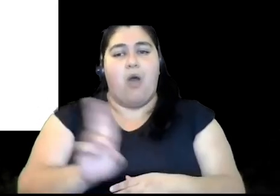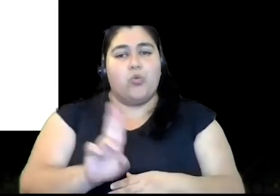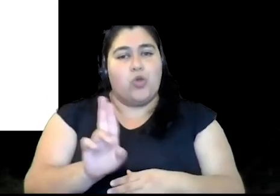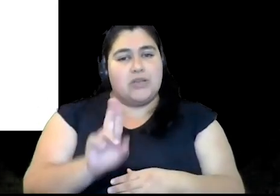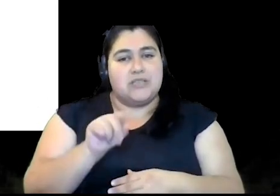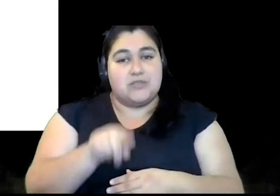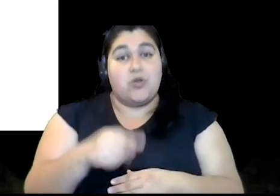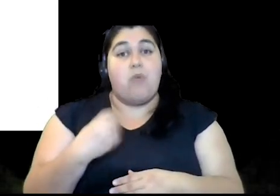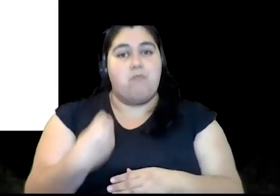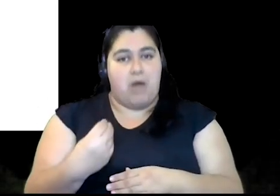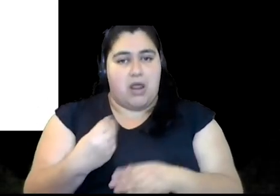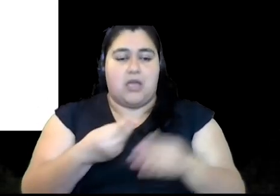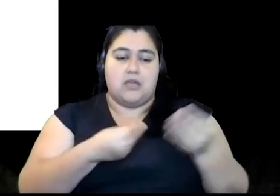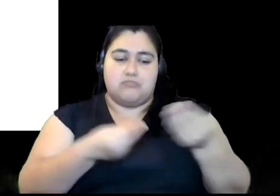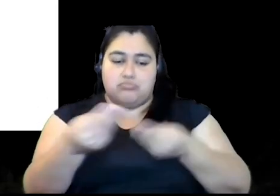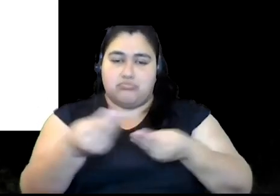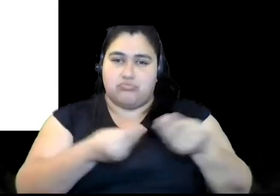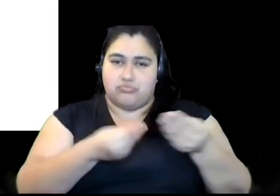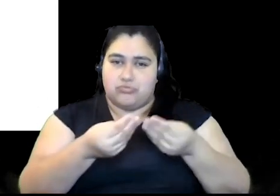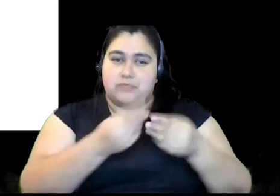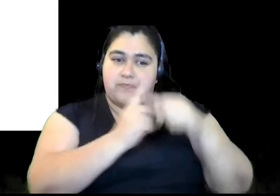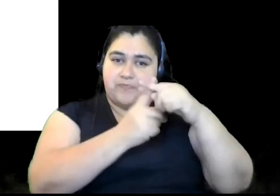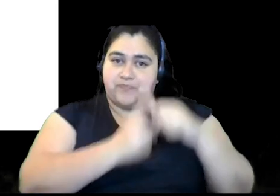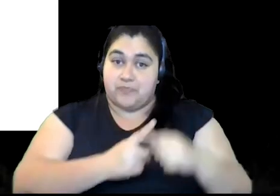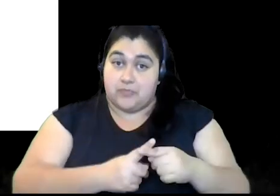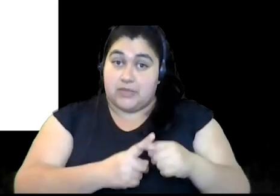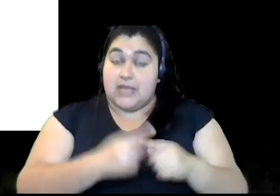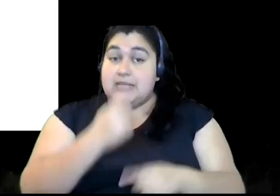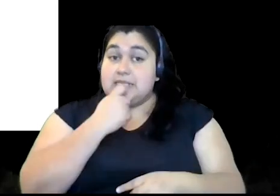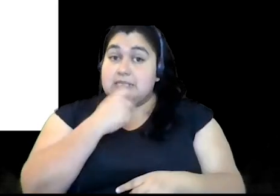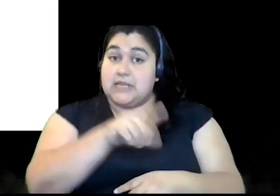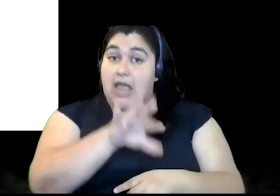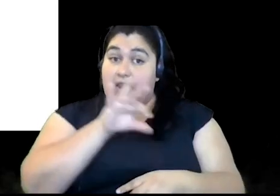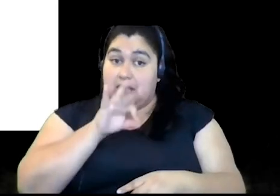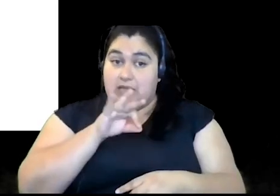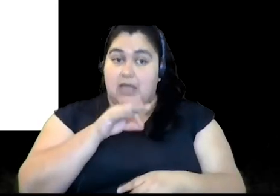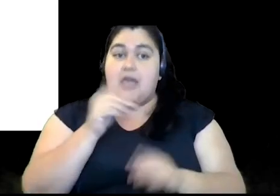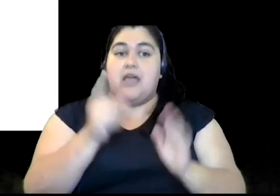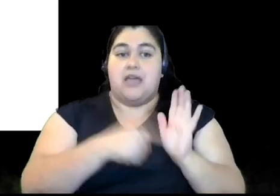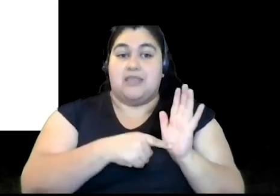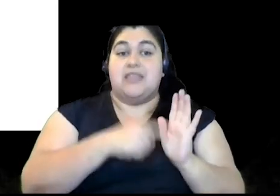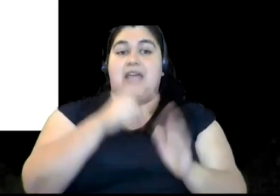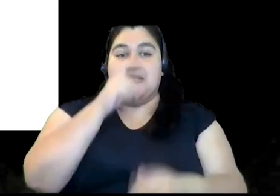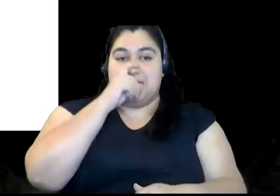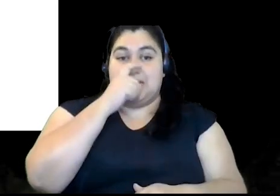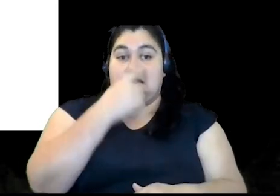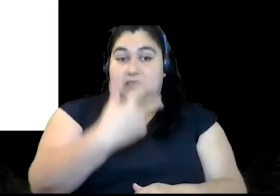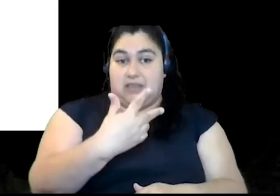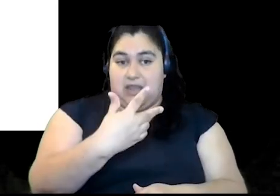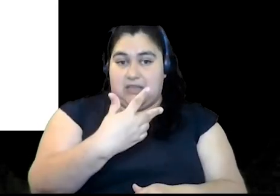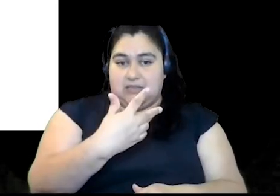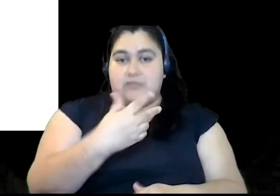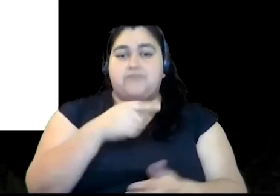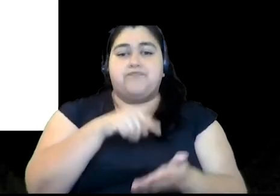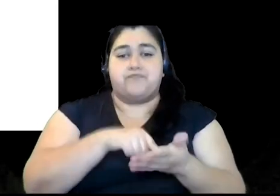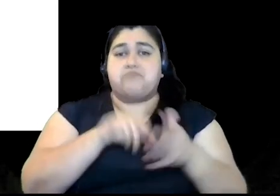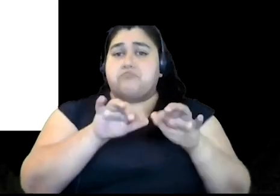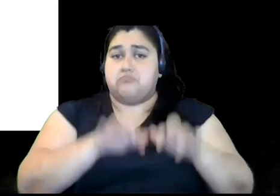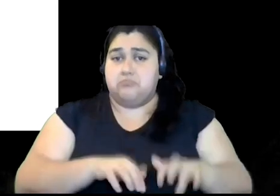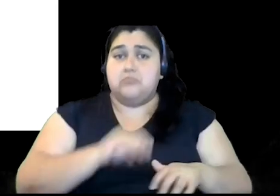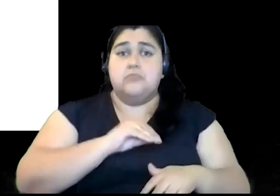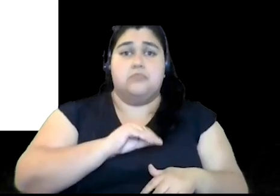autorización para tener contabilidad y si ejercen la opción del 73 a 8 a través de presentación